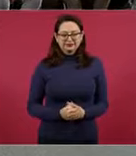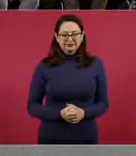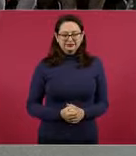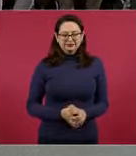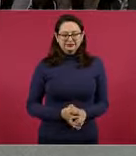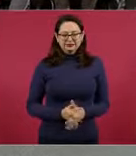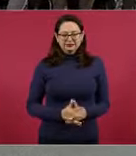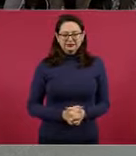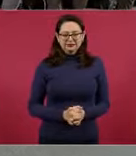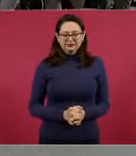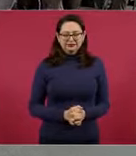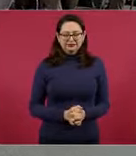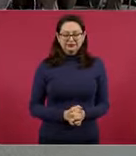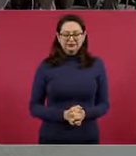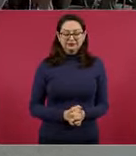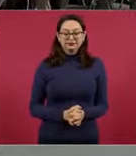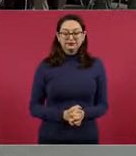Y